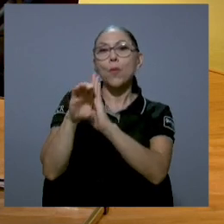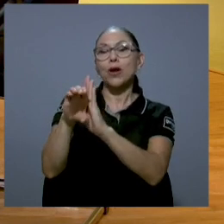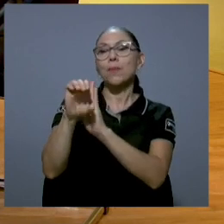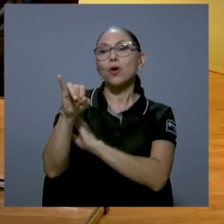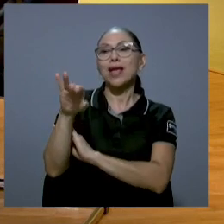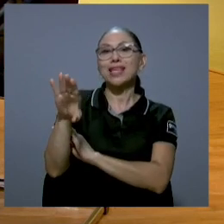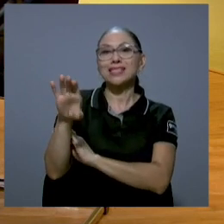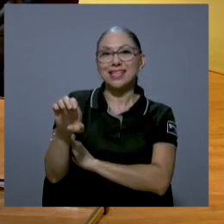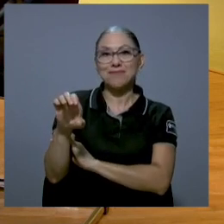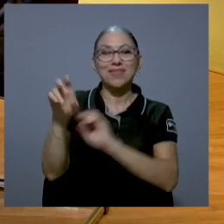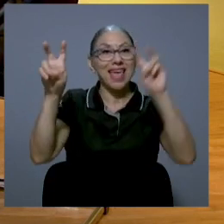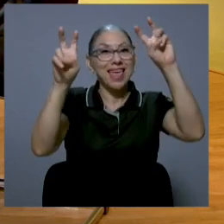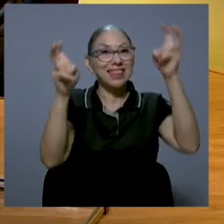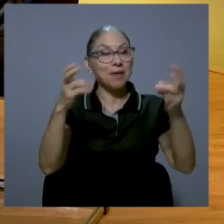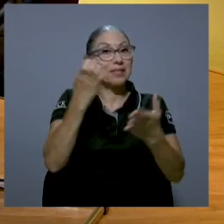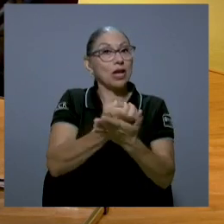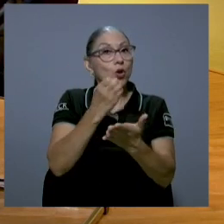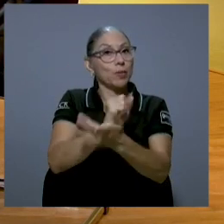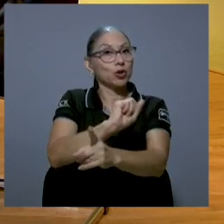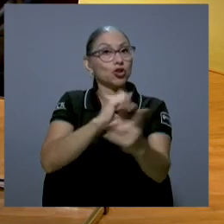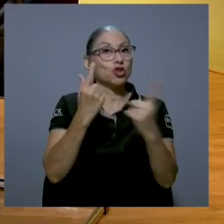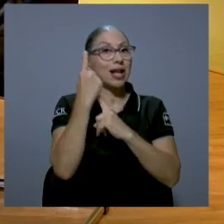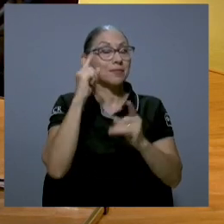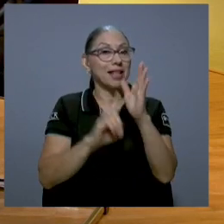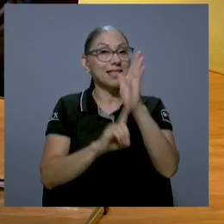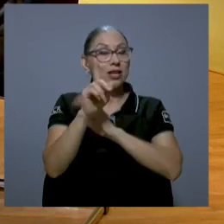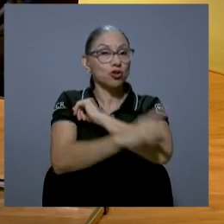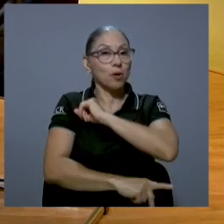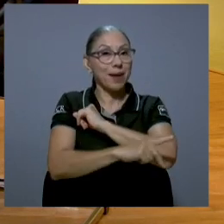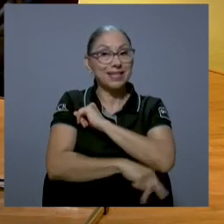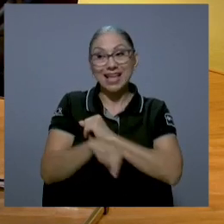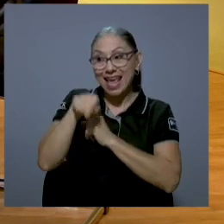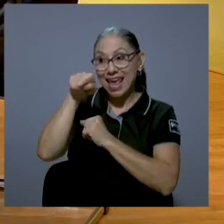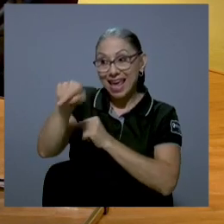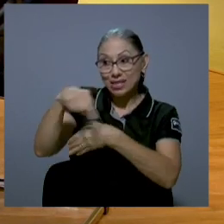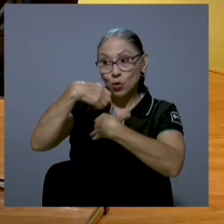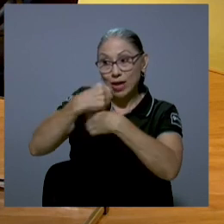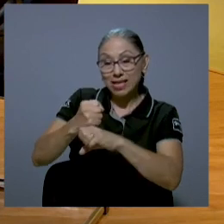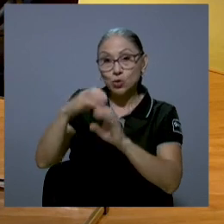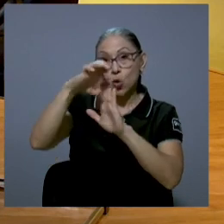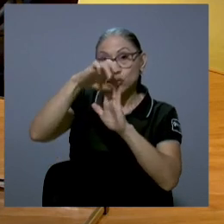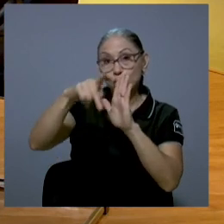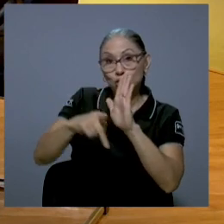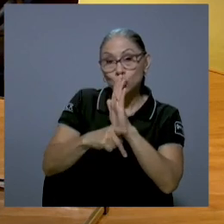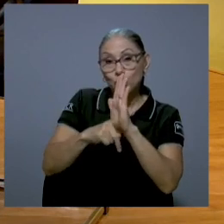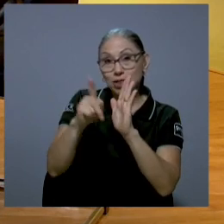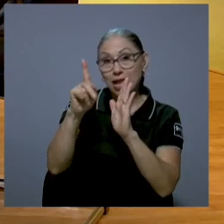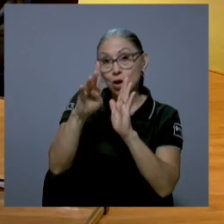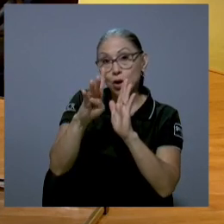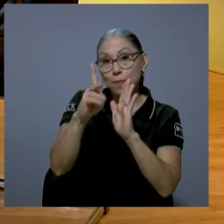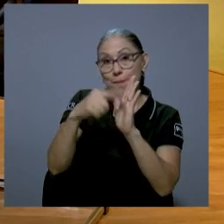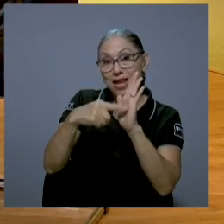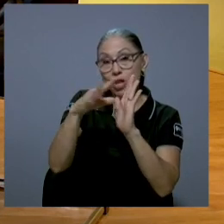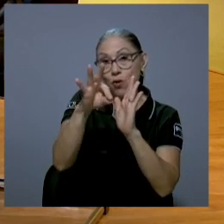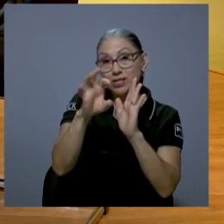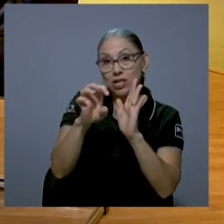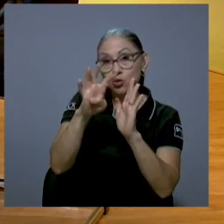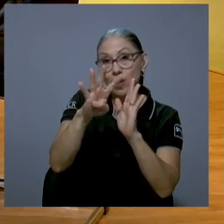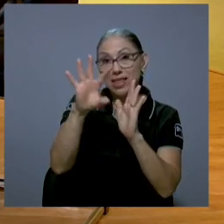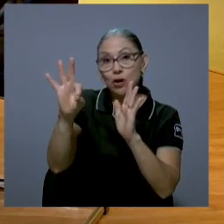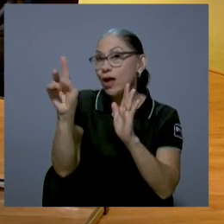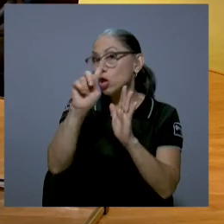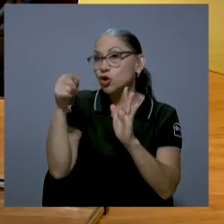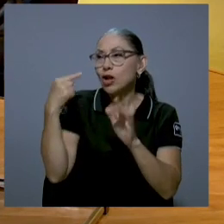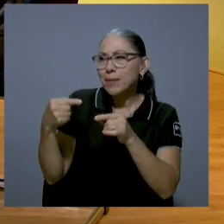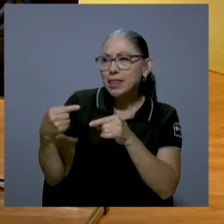del país. Es decir, eso que creó la Constitución del 49 no solo fue, como dije, una polémica contra el pasado, sino